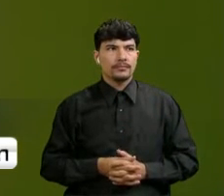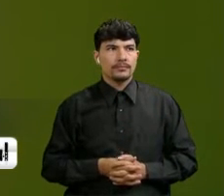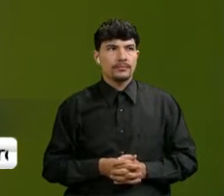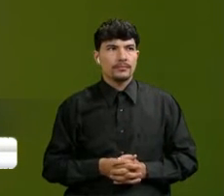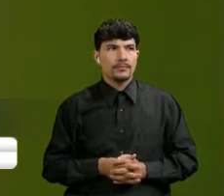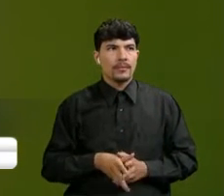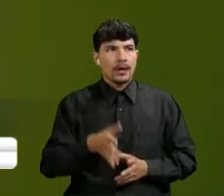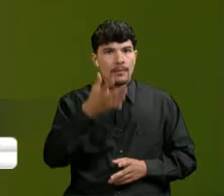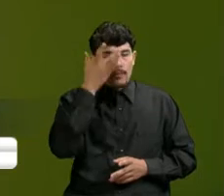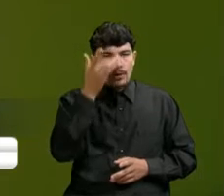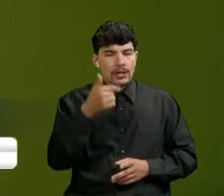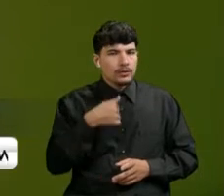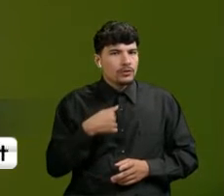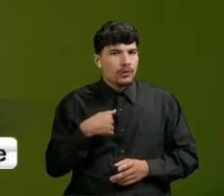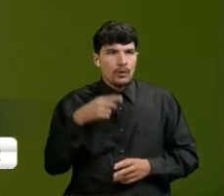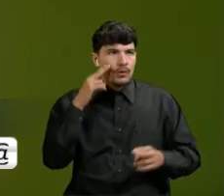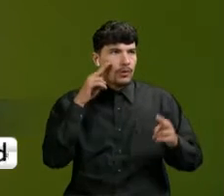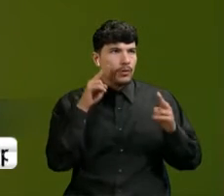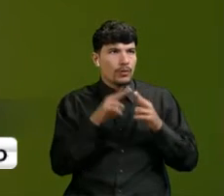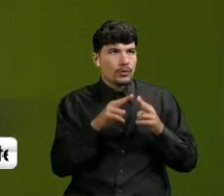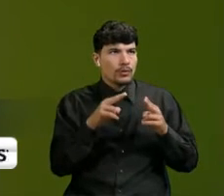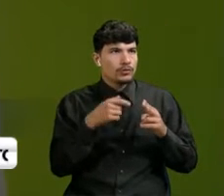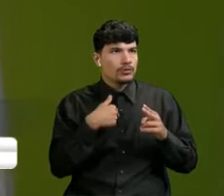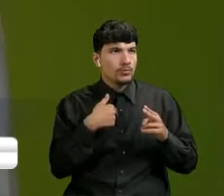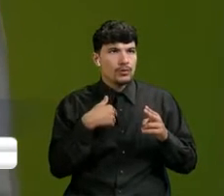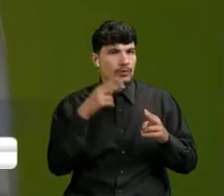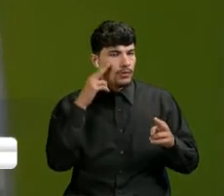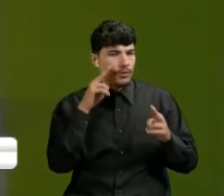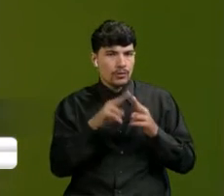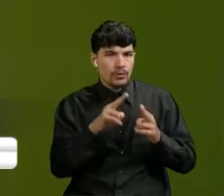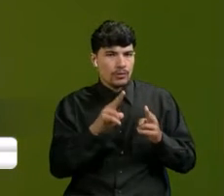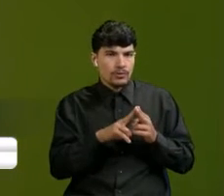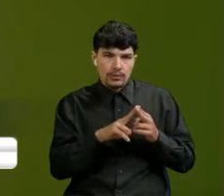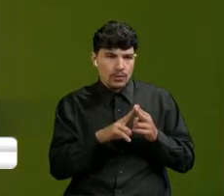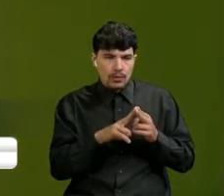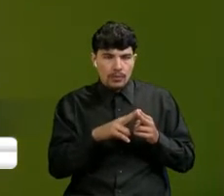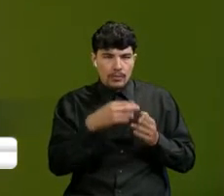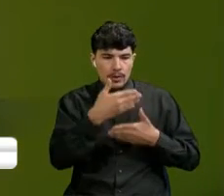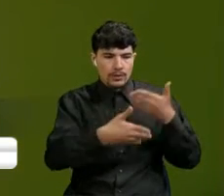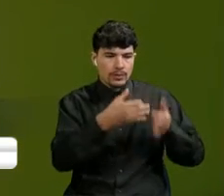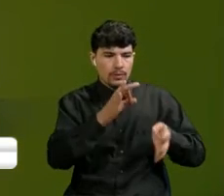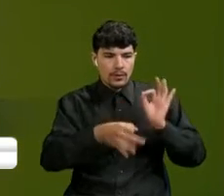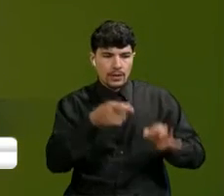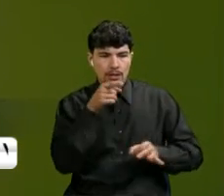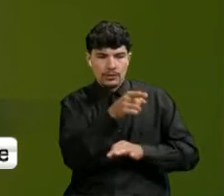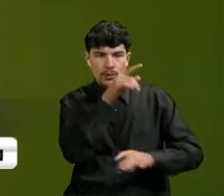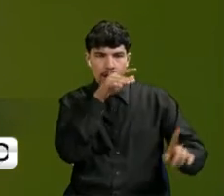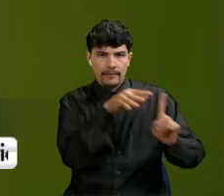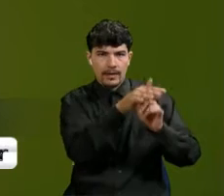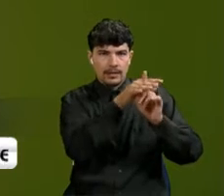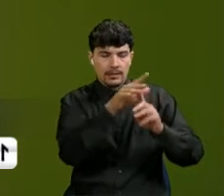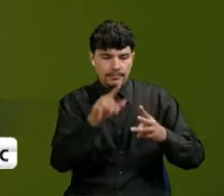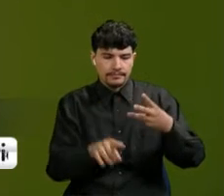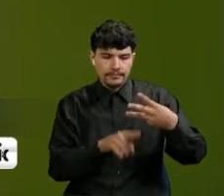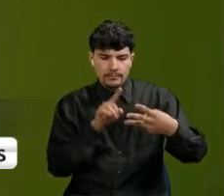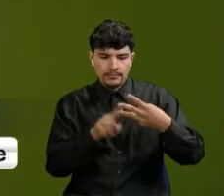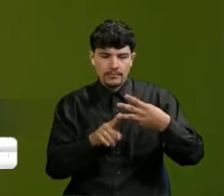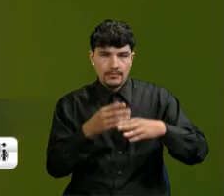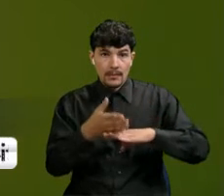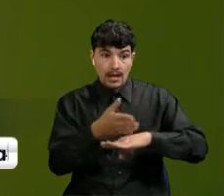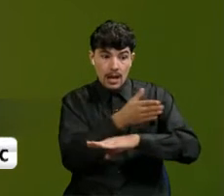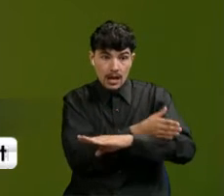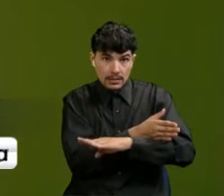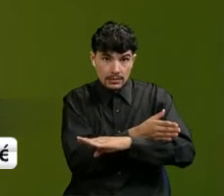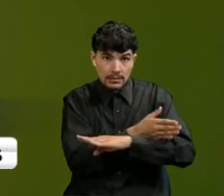conozco fallos judiciales con condenatorios en su contra tercero por lo anterior